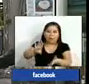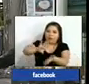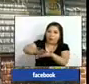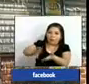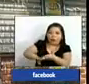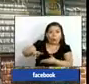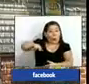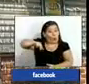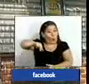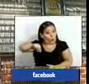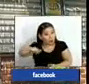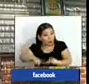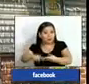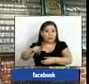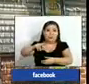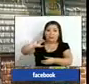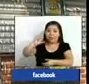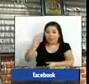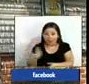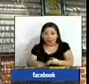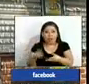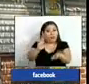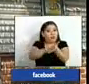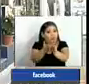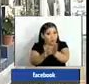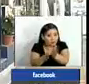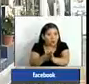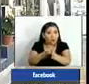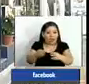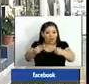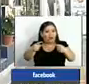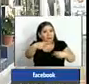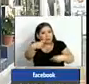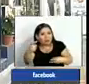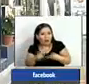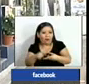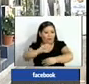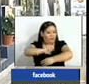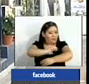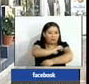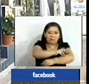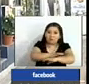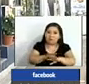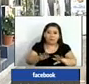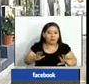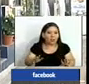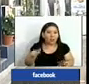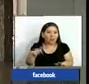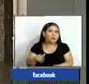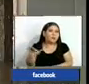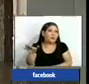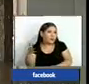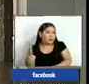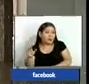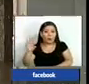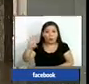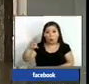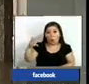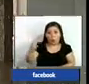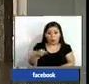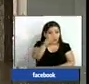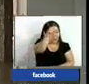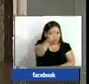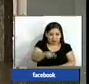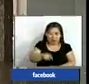ni limones, ni naranjas, ni tortillas, ni mariscos, ni verduras. Aquí son más de 40